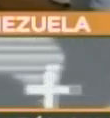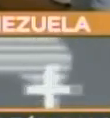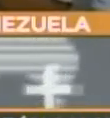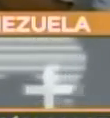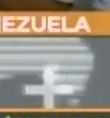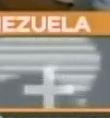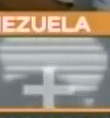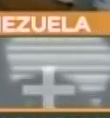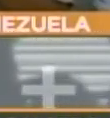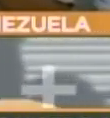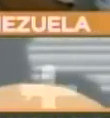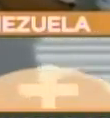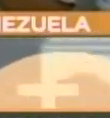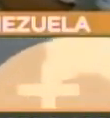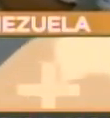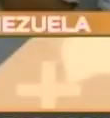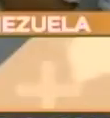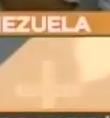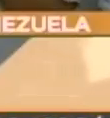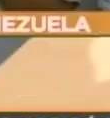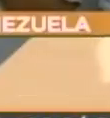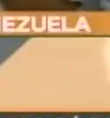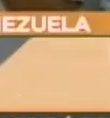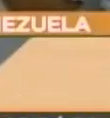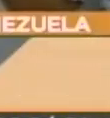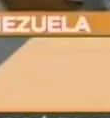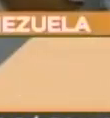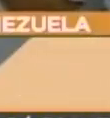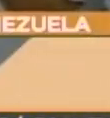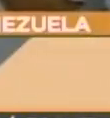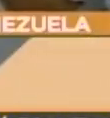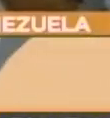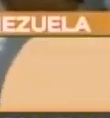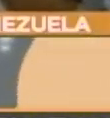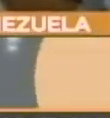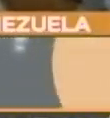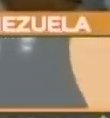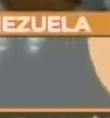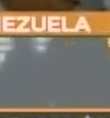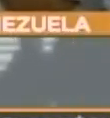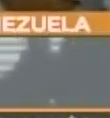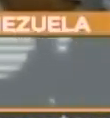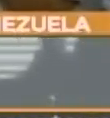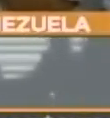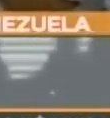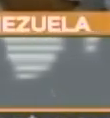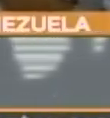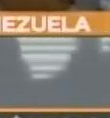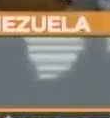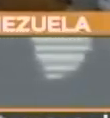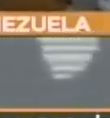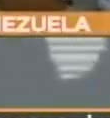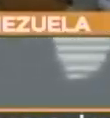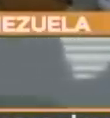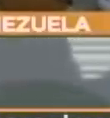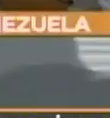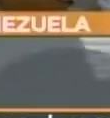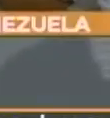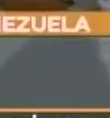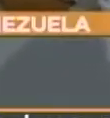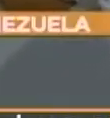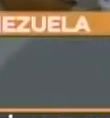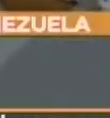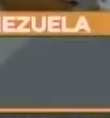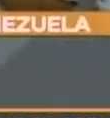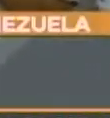Nacional del Cultor y también previo a lo que es la visita 162 de la Divina Pastora. Para saber un poco más de la programación y fortalecer lo que